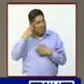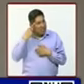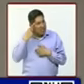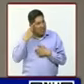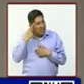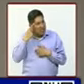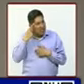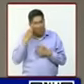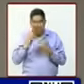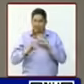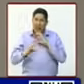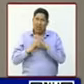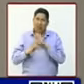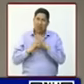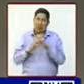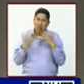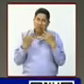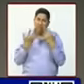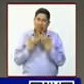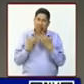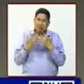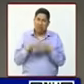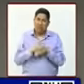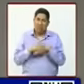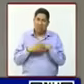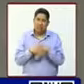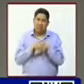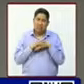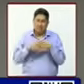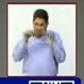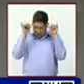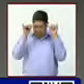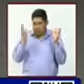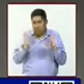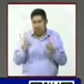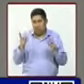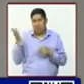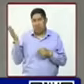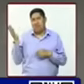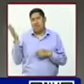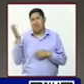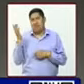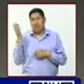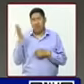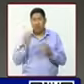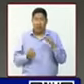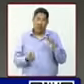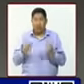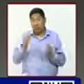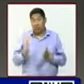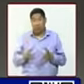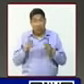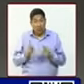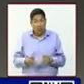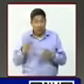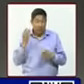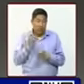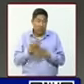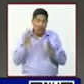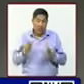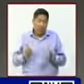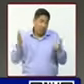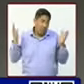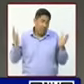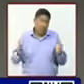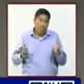que hay camionetas, camiones acondicionados para llevar ganado específicamente. Pero este conductor, los pasajeros, los propietarios o